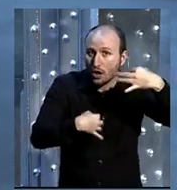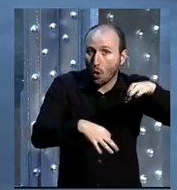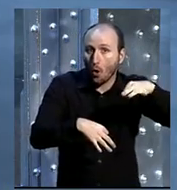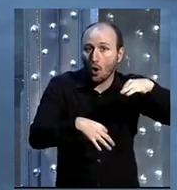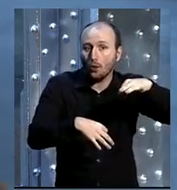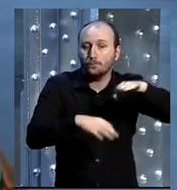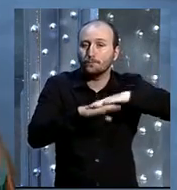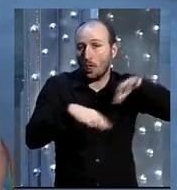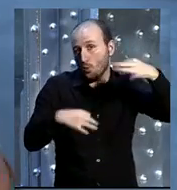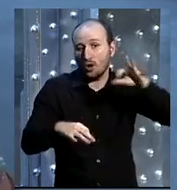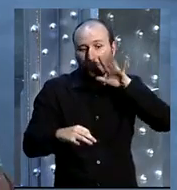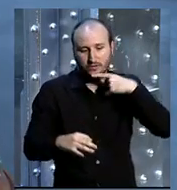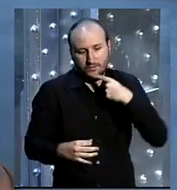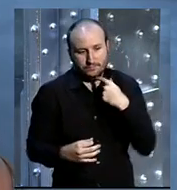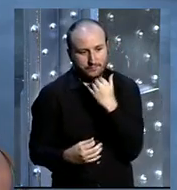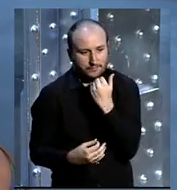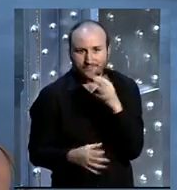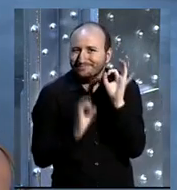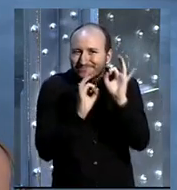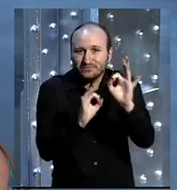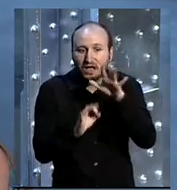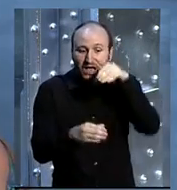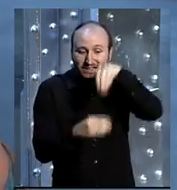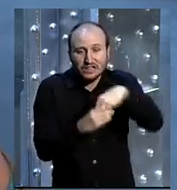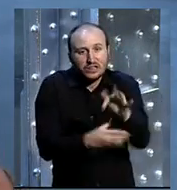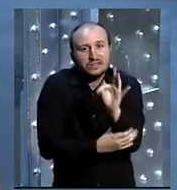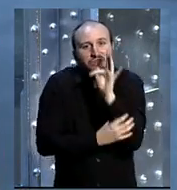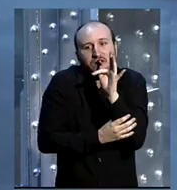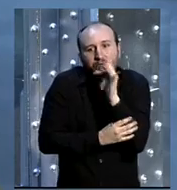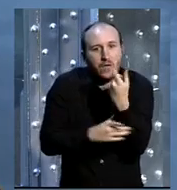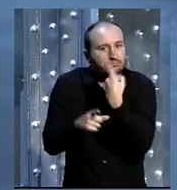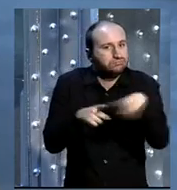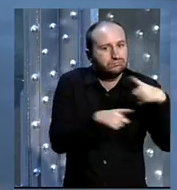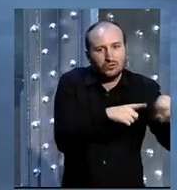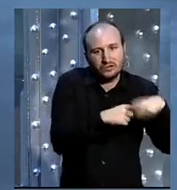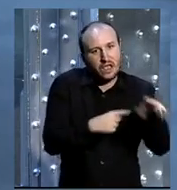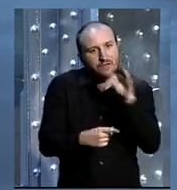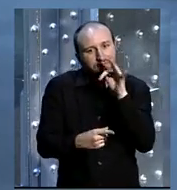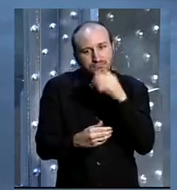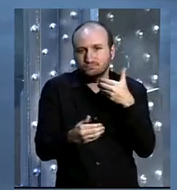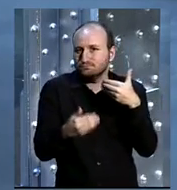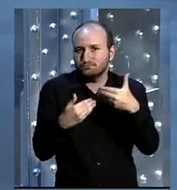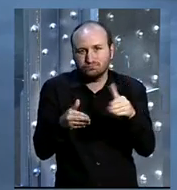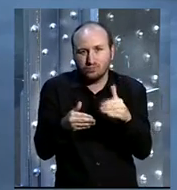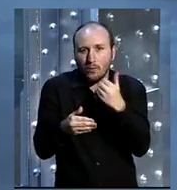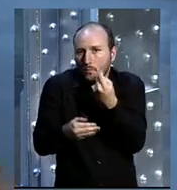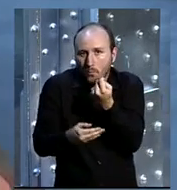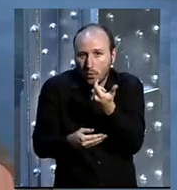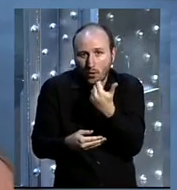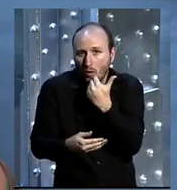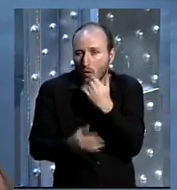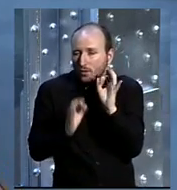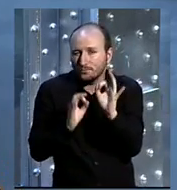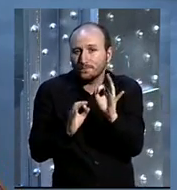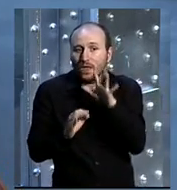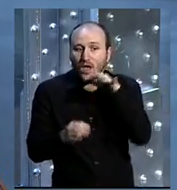sin más adjetivos, tiene todavía mucha fragmentación. Hay una gran fragmentación legislativa todavía.